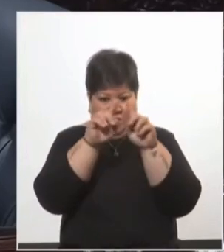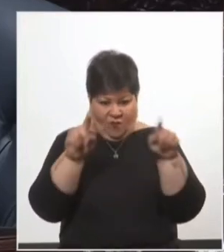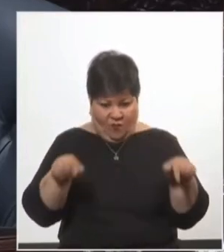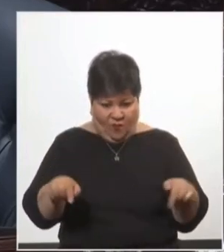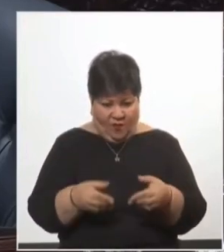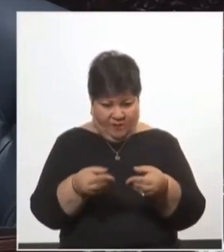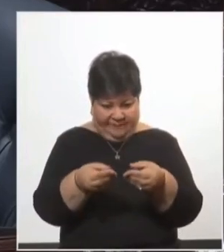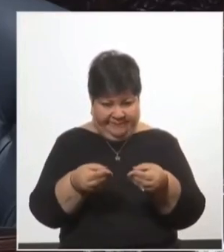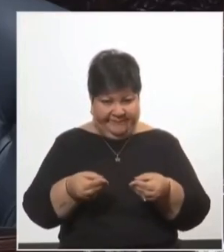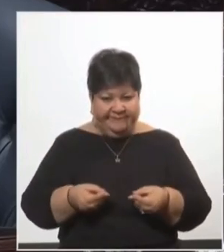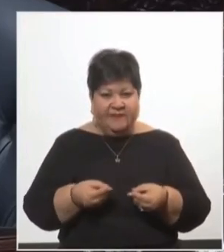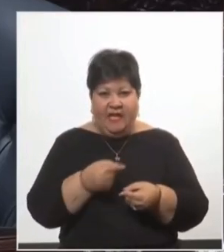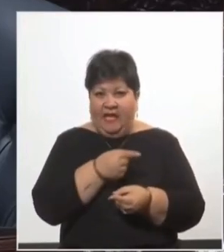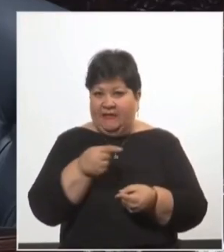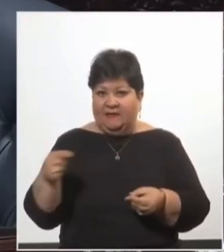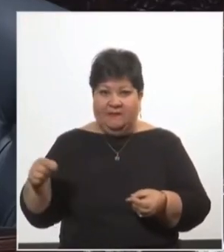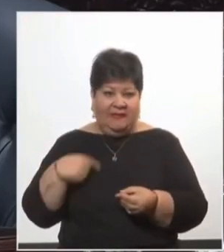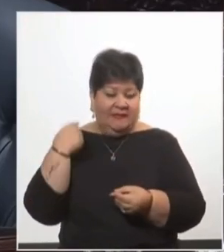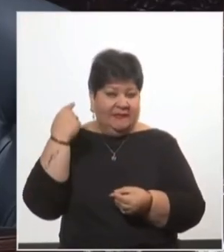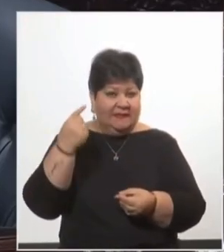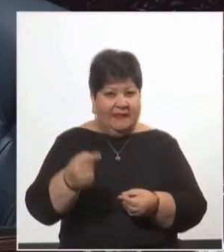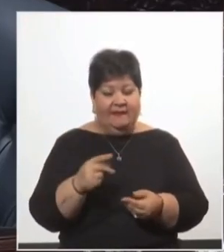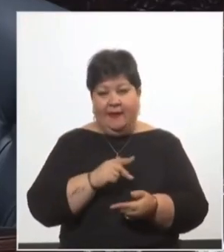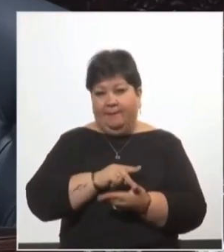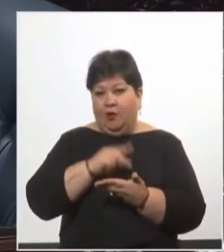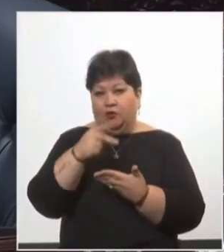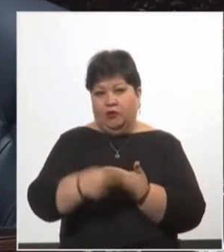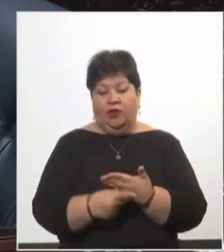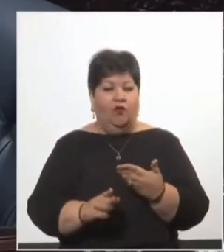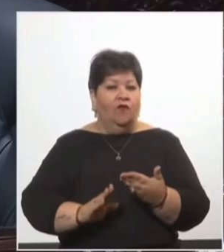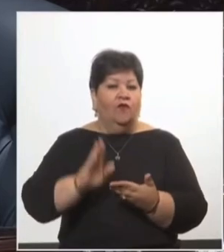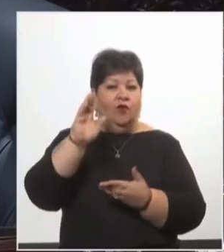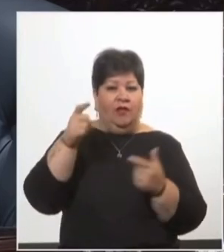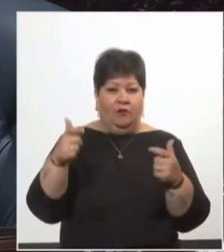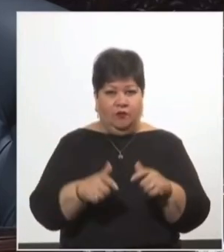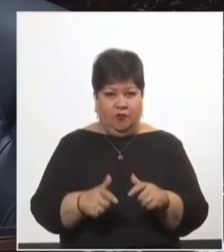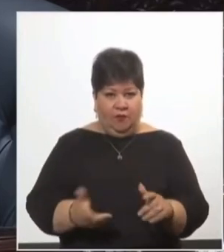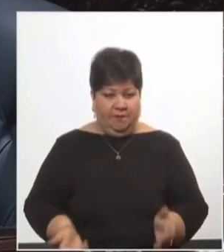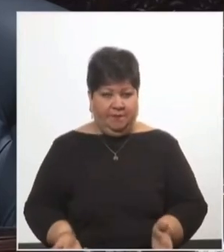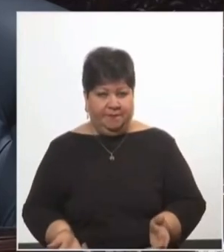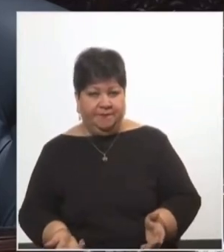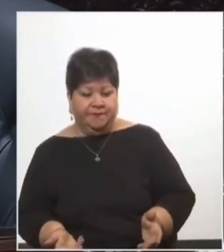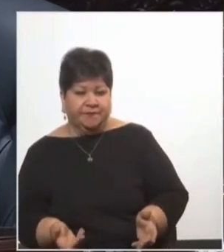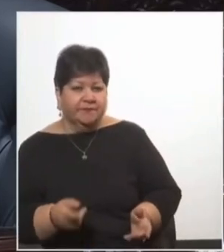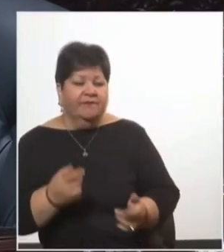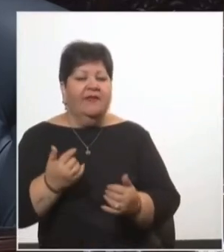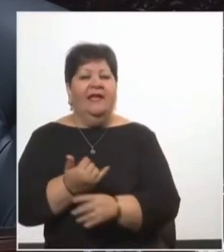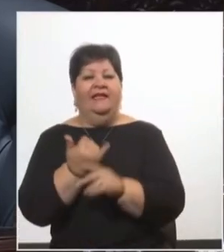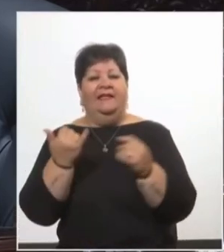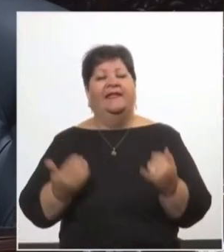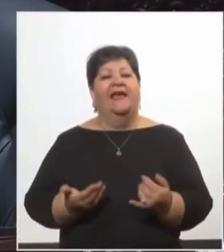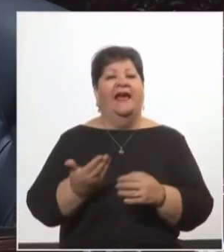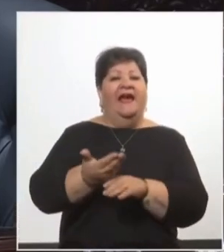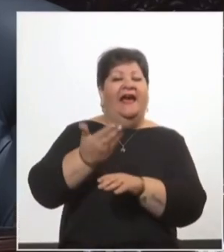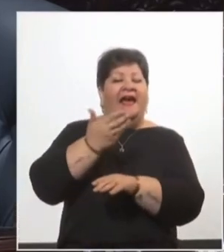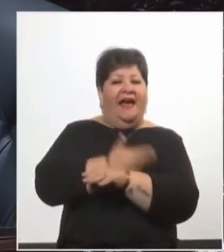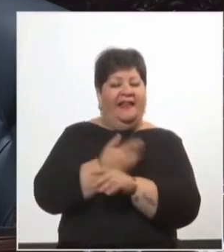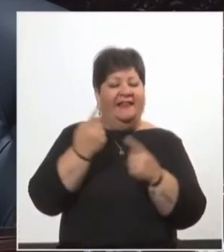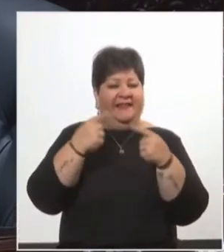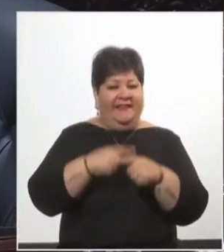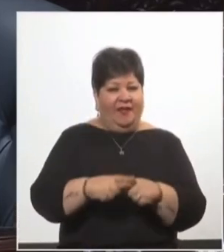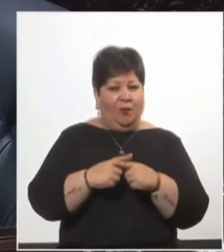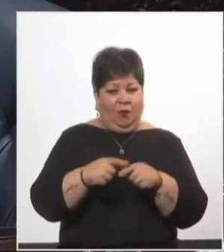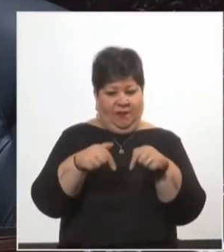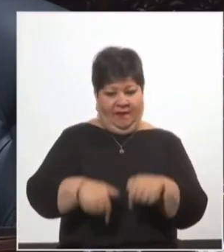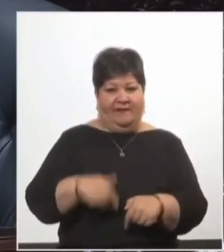la semana siguiente a la que el proyecto fue votado en la comisión, el día previo a que el proyecto está siendo discutido en